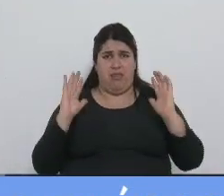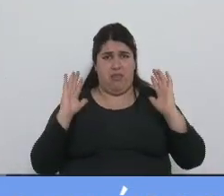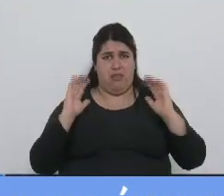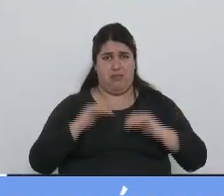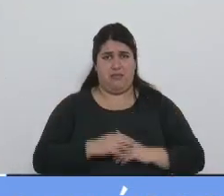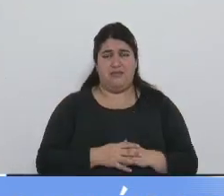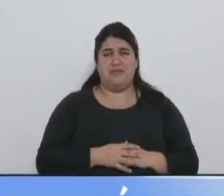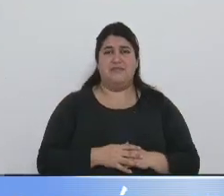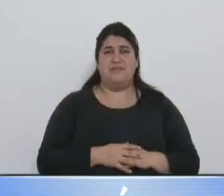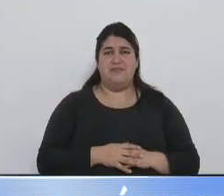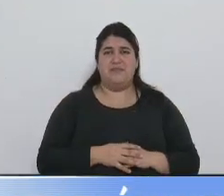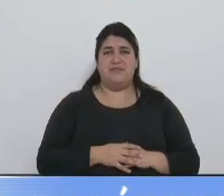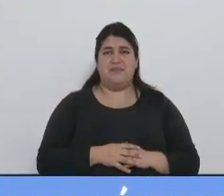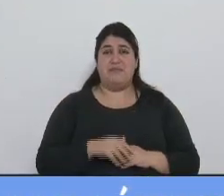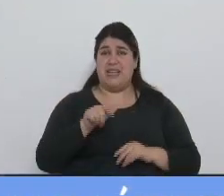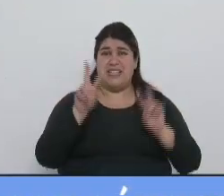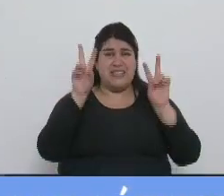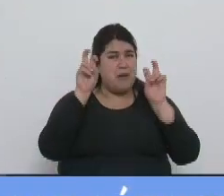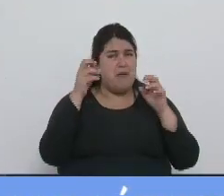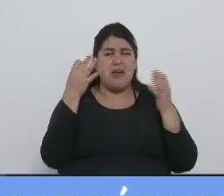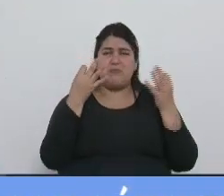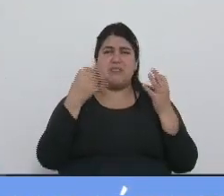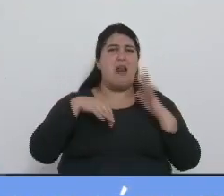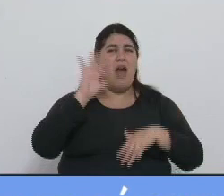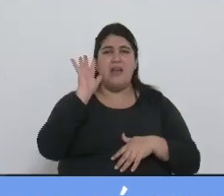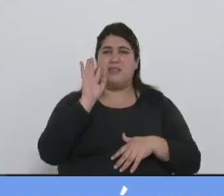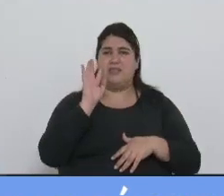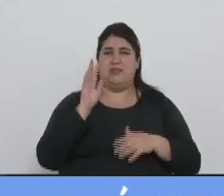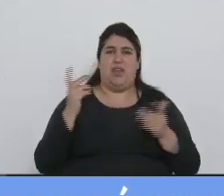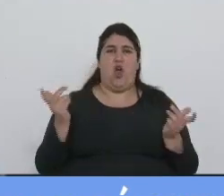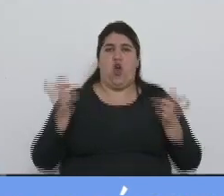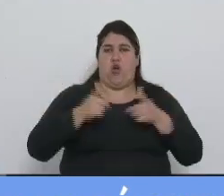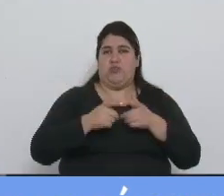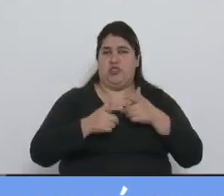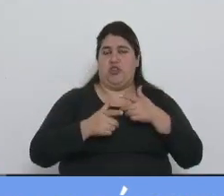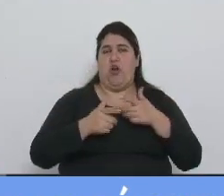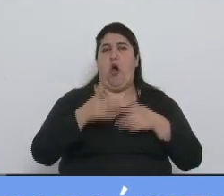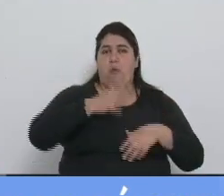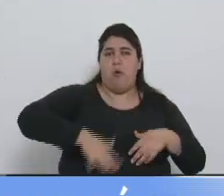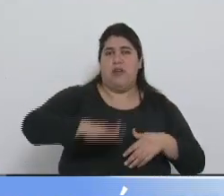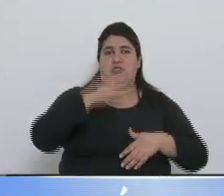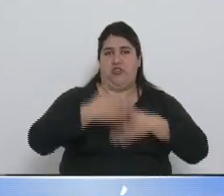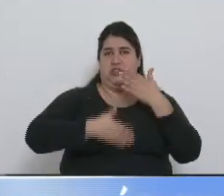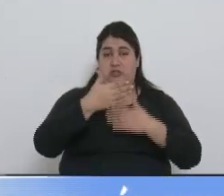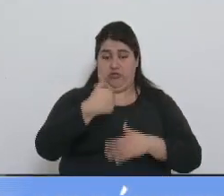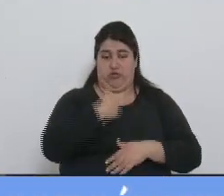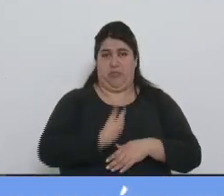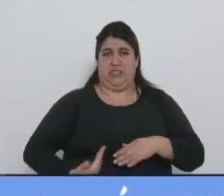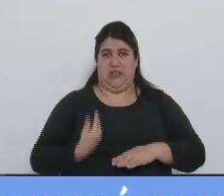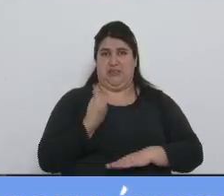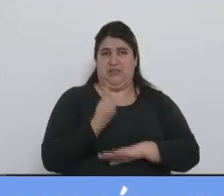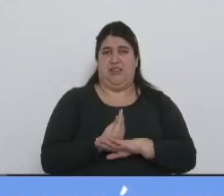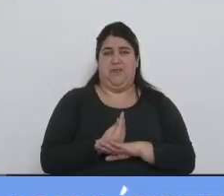Este tema particularmente es muy cercano a la Comisión de Población y Desarrollo Humano que presido y